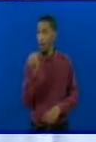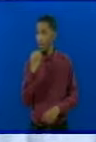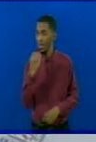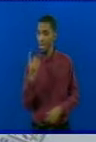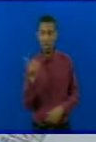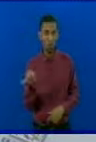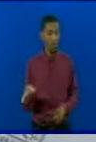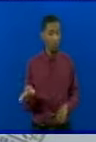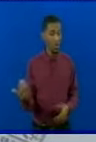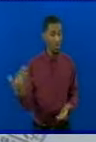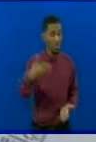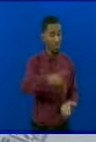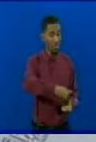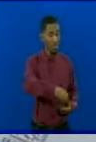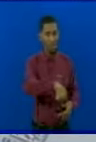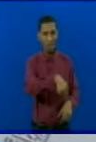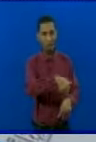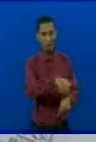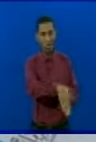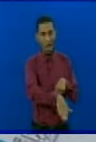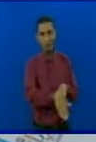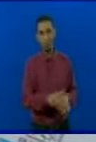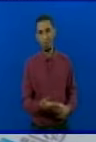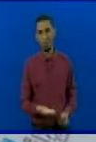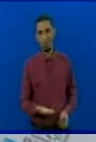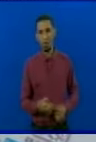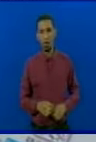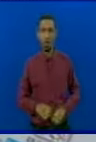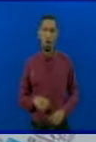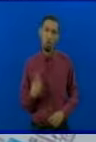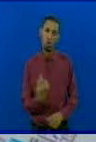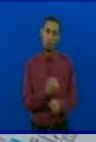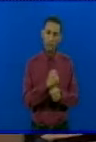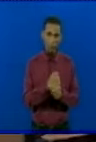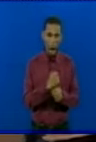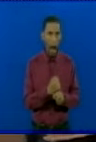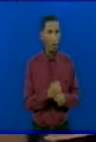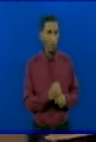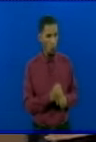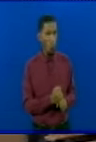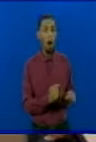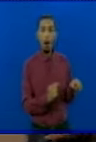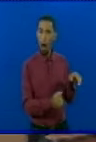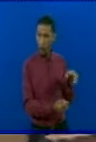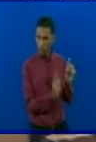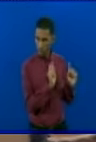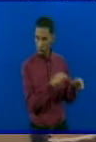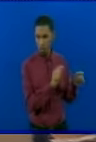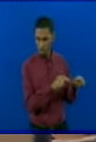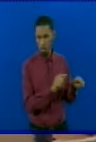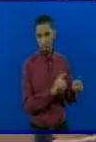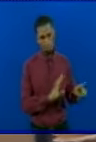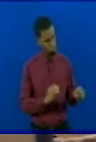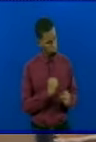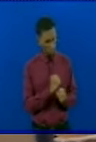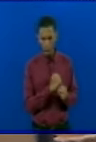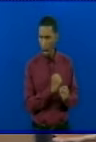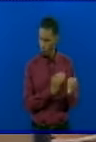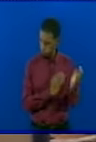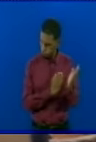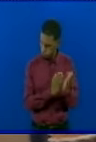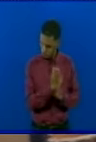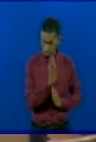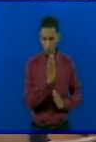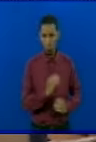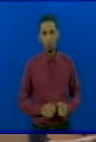tiempo, ¿qué opinión te merece? Bueno, si nosotros trabajamos mientras haya producto a la hora que llegue, dando inicio sin un fin